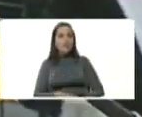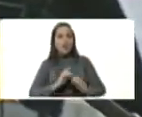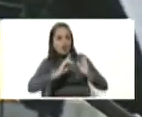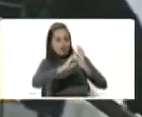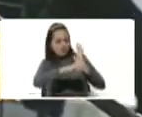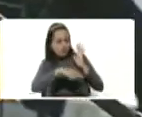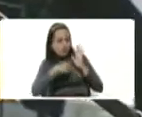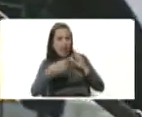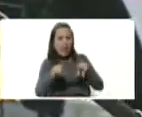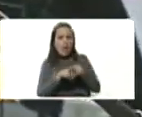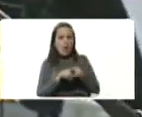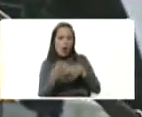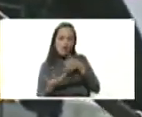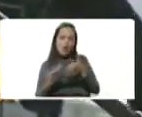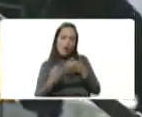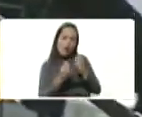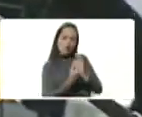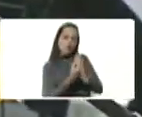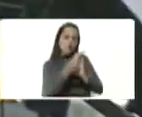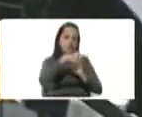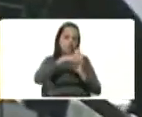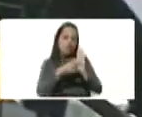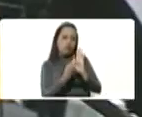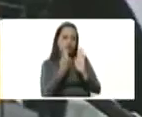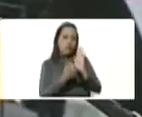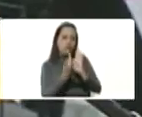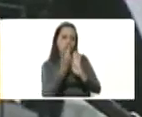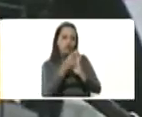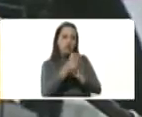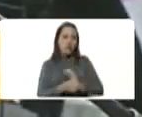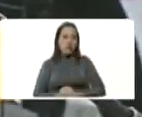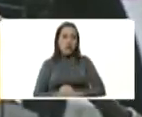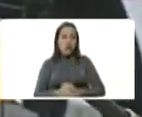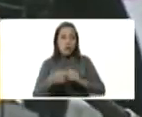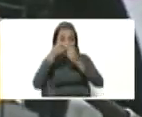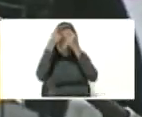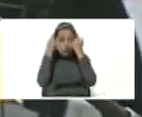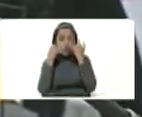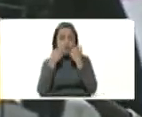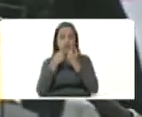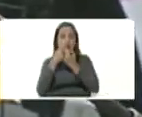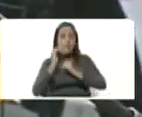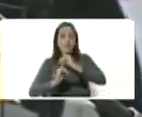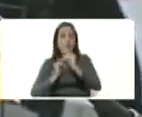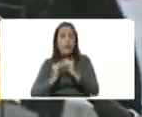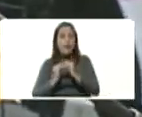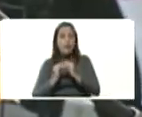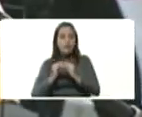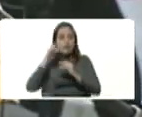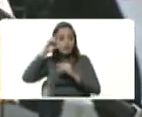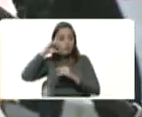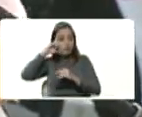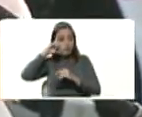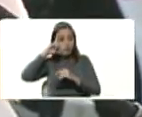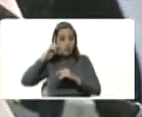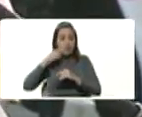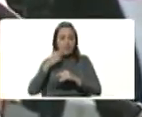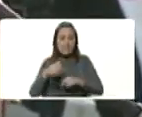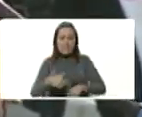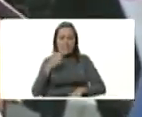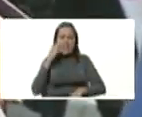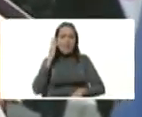unas candelitas, ¿verdad? Como un fueguito. Cuando la cabecita de bebé va a introducirse en la vagina de mamá por la parte posterior, la mujer dice siempre, ¡ay, me